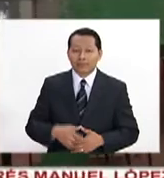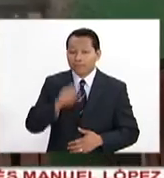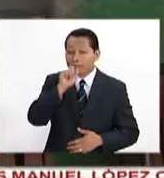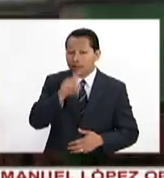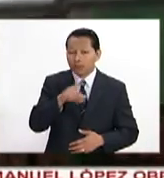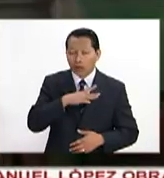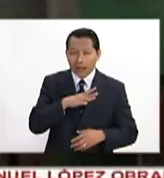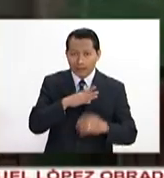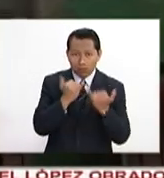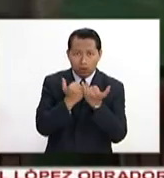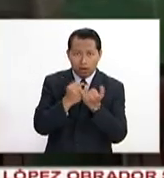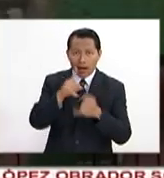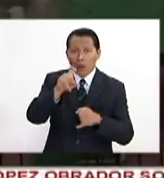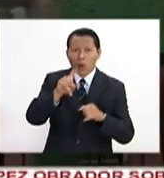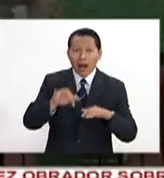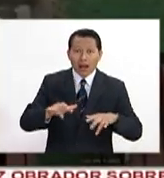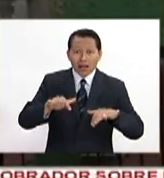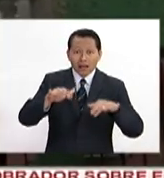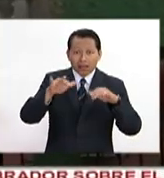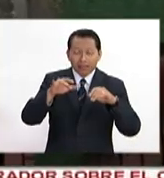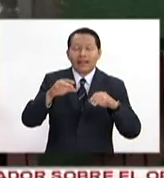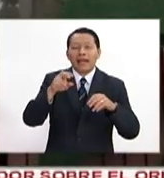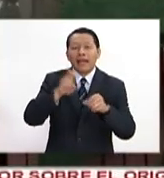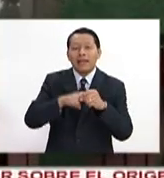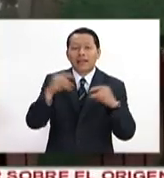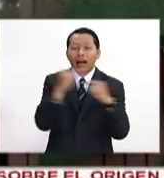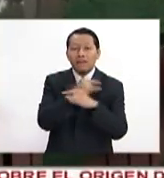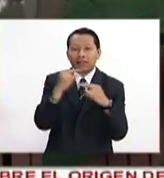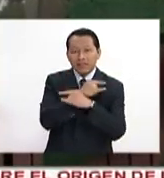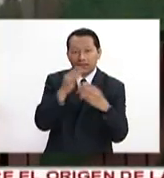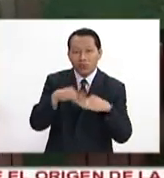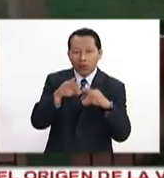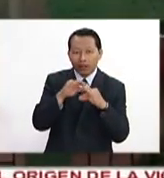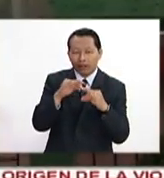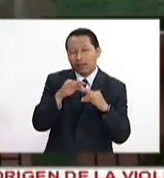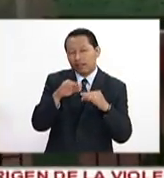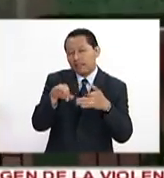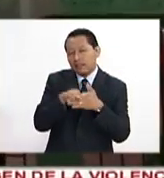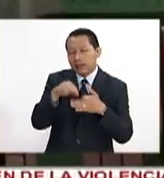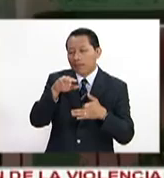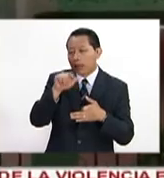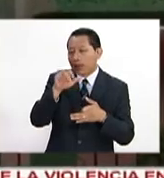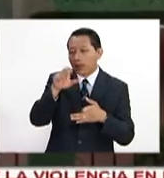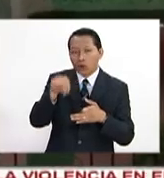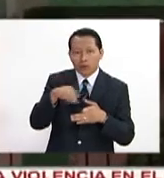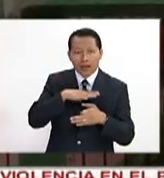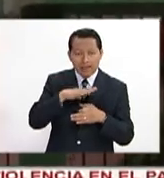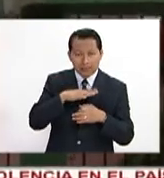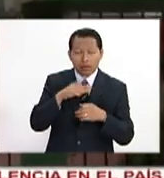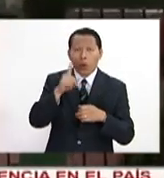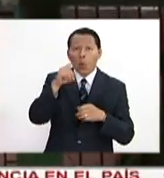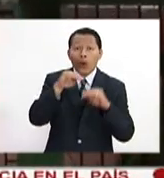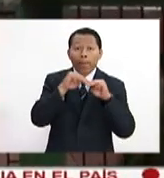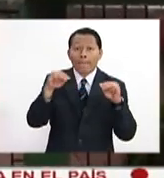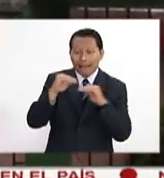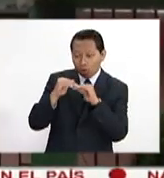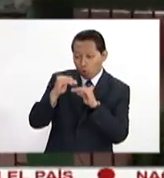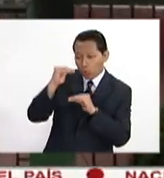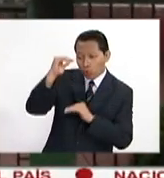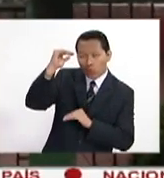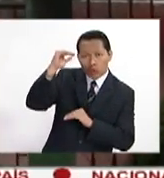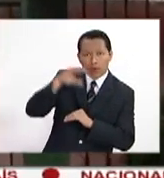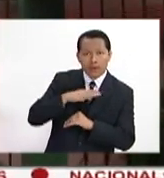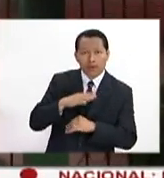También se registraron inundaciones en avenidas principales y el malecón, las cuales alcanzaron hasta 1 metro de